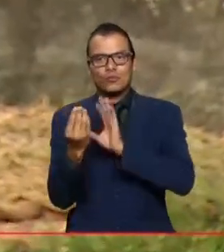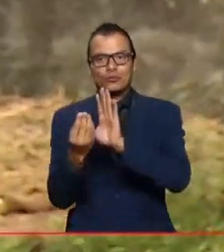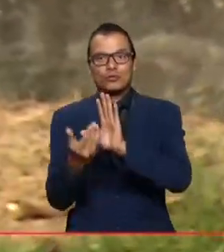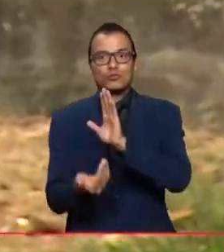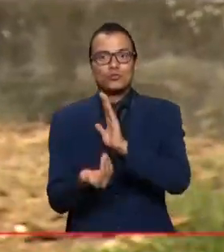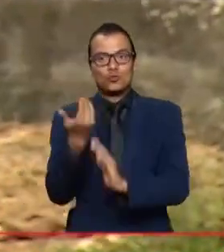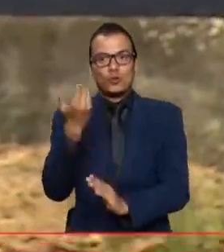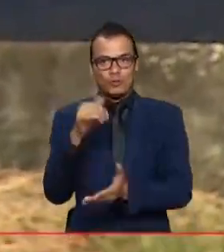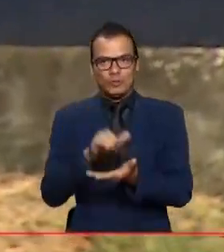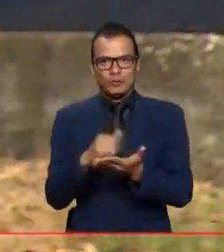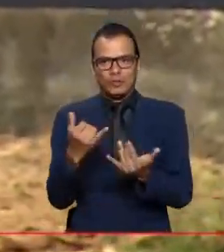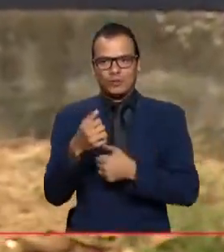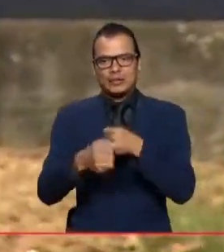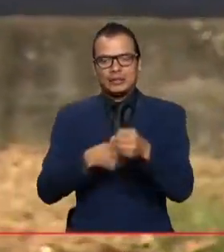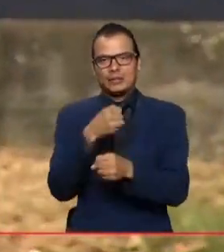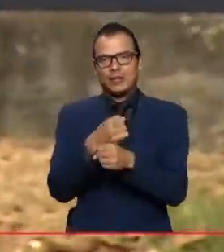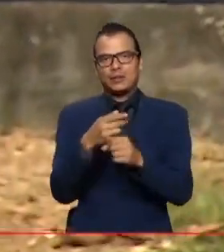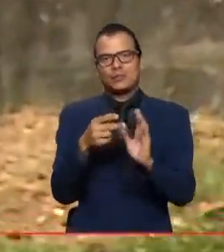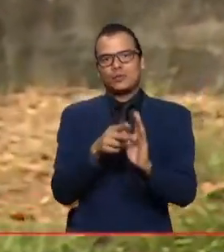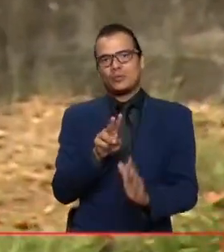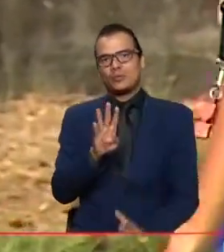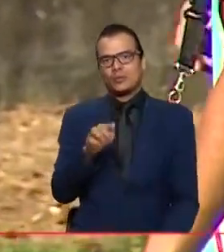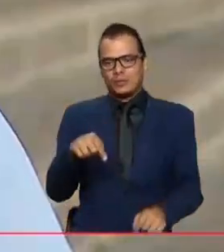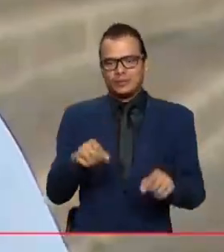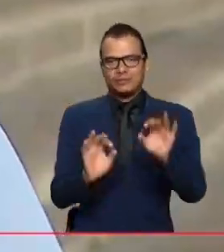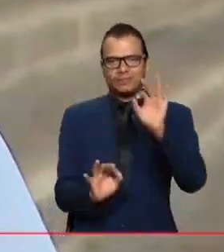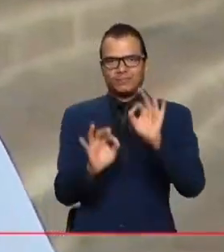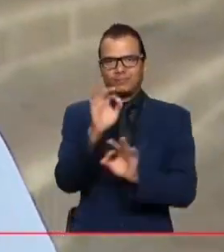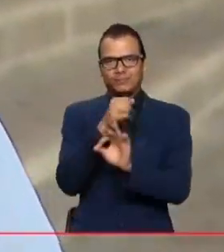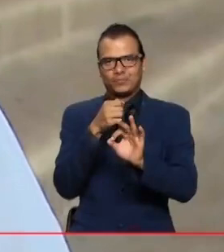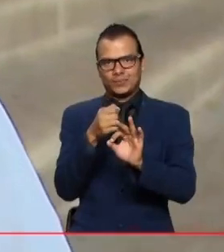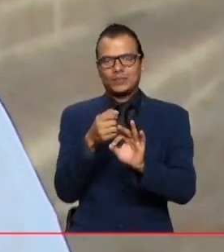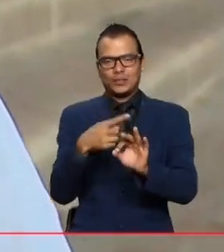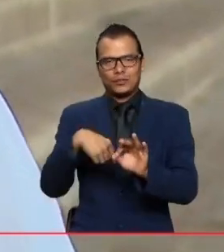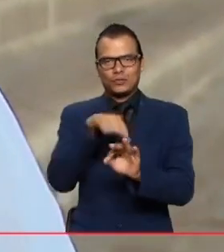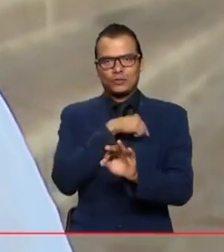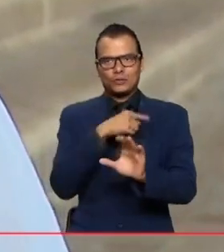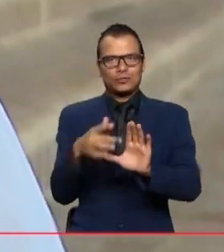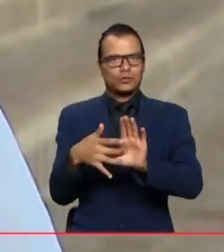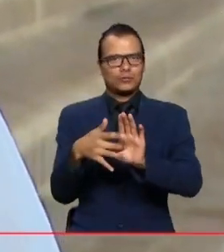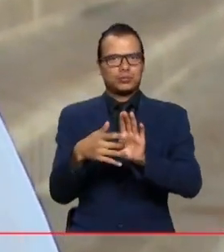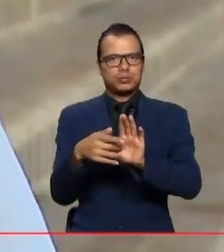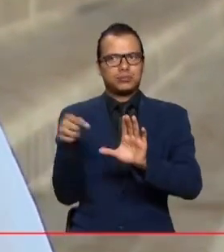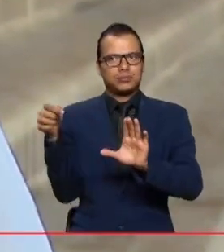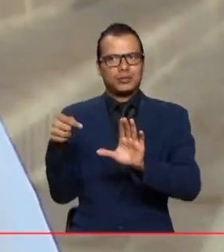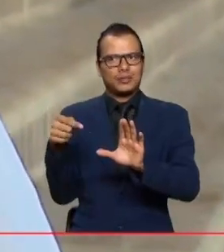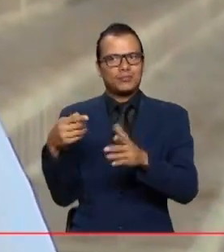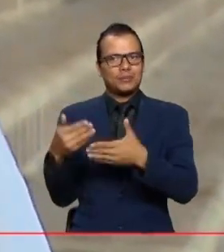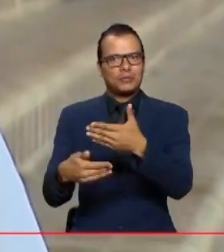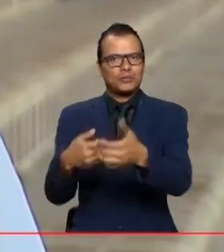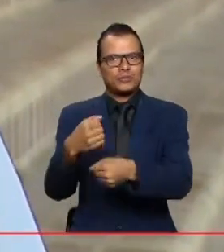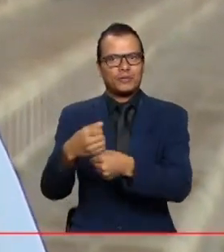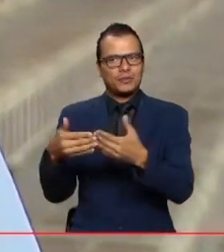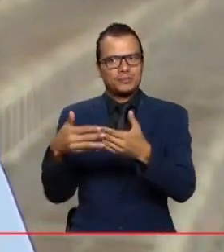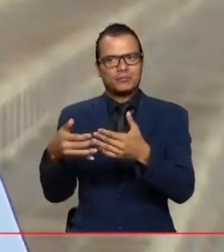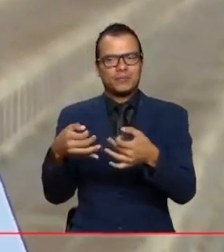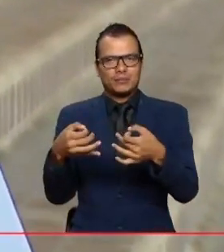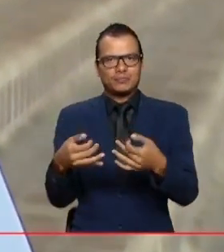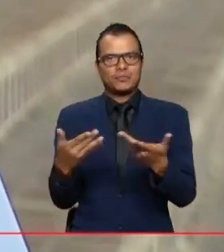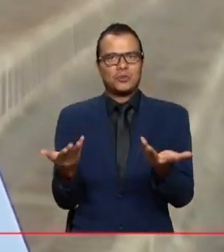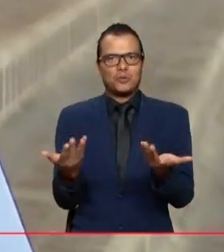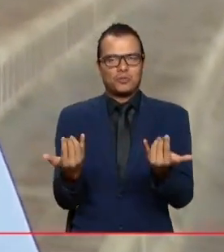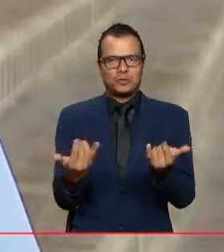equipo femenino para esta temporada, y como siempre en Telepacífico Noticias le vamos a seguir la huella en este nuevo reto, este nuevo año que va a encarar el